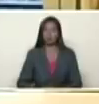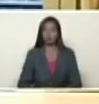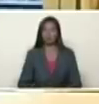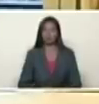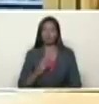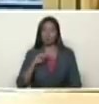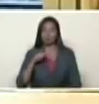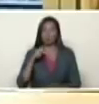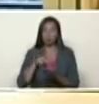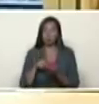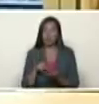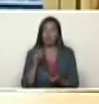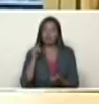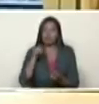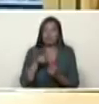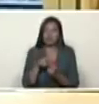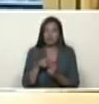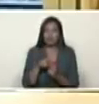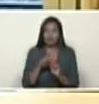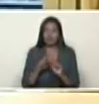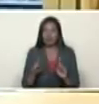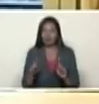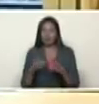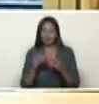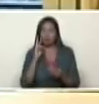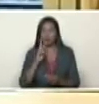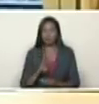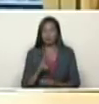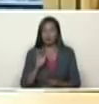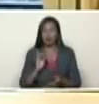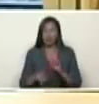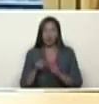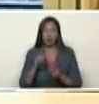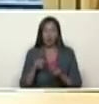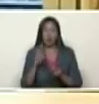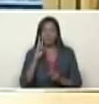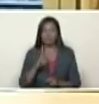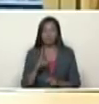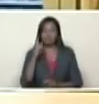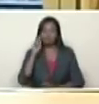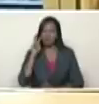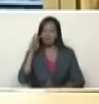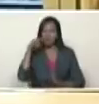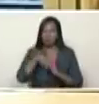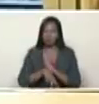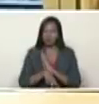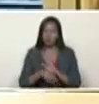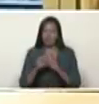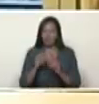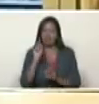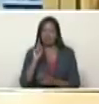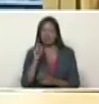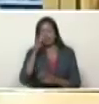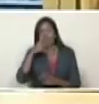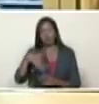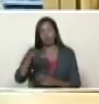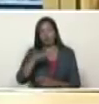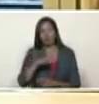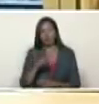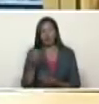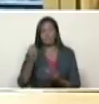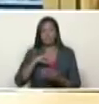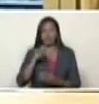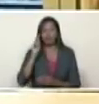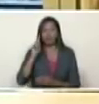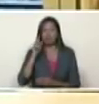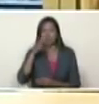de manera directa, indirecta, de manera visible, invisible, pero viendo a profundidad qué necesita el pueblo, qué más